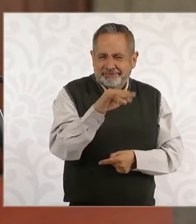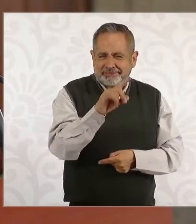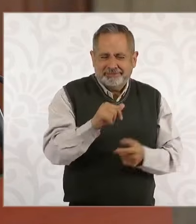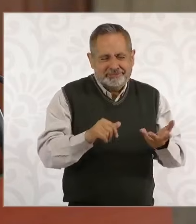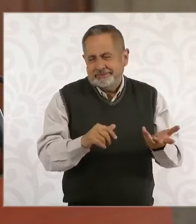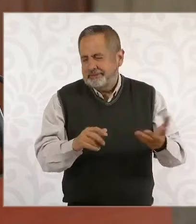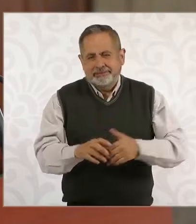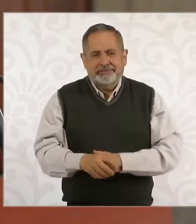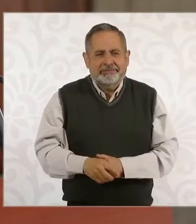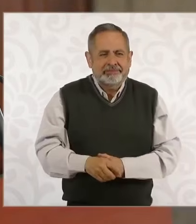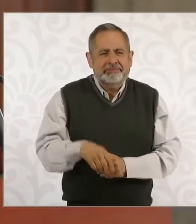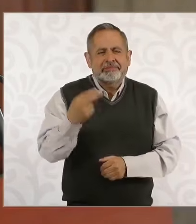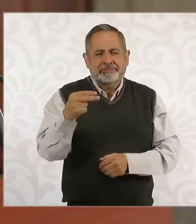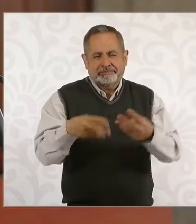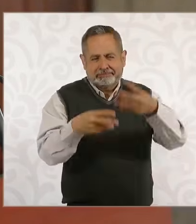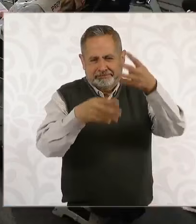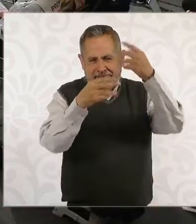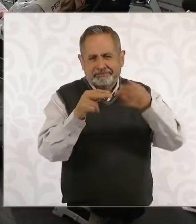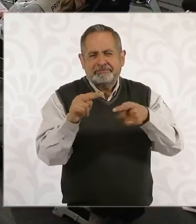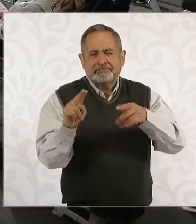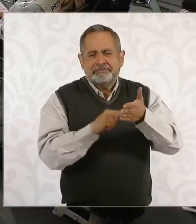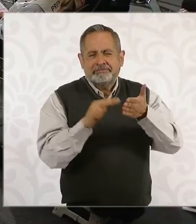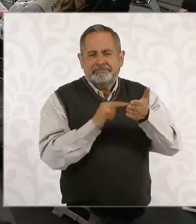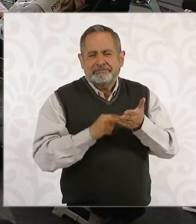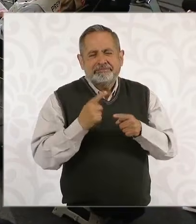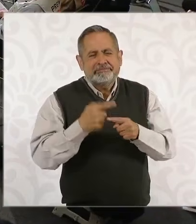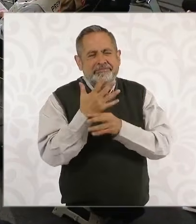Baja, baja. No, los nombres, ya los nombres.